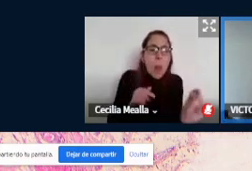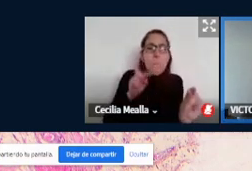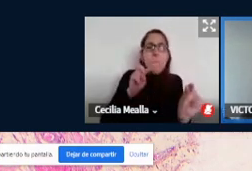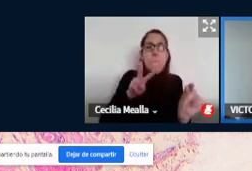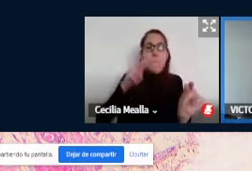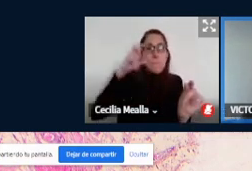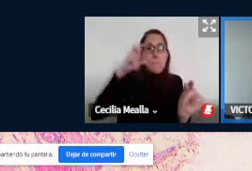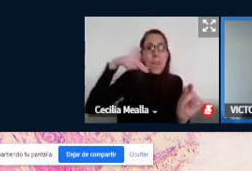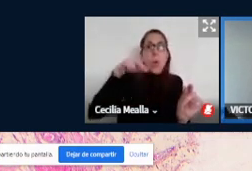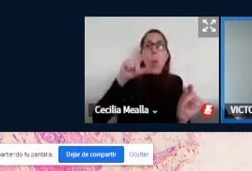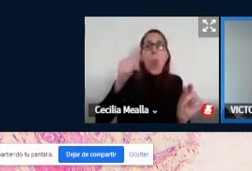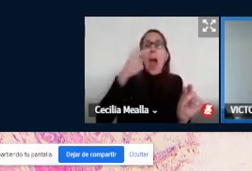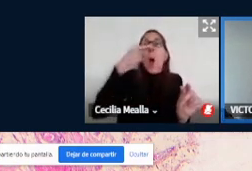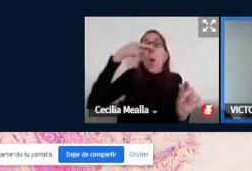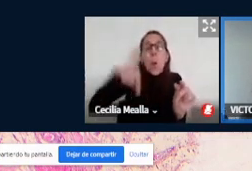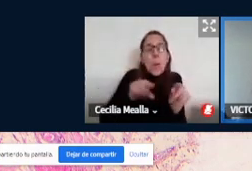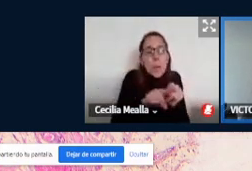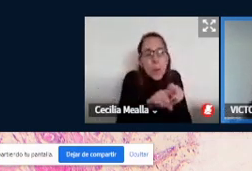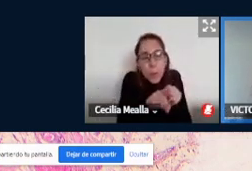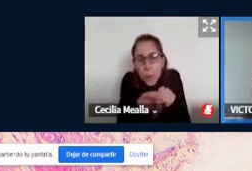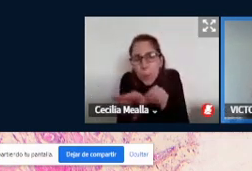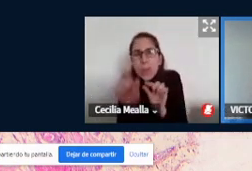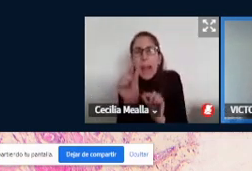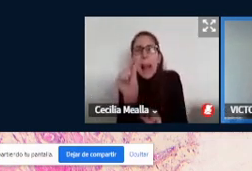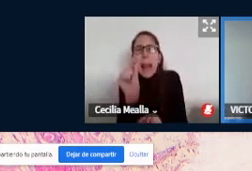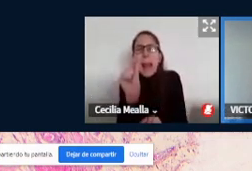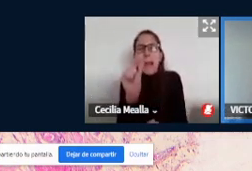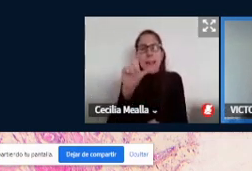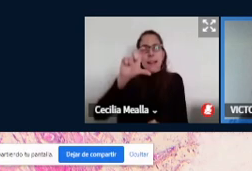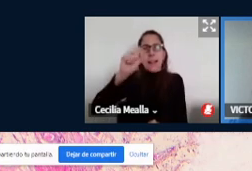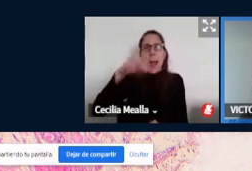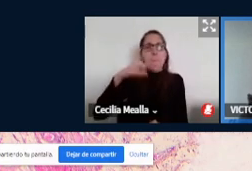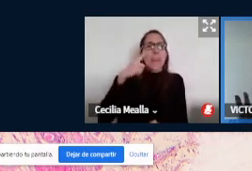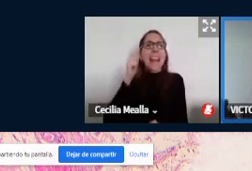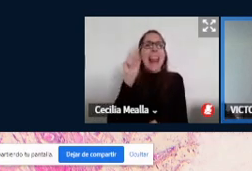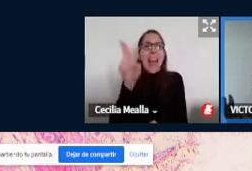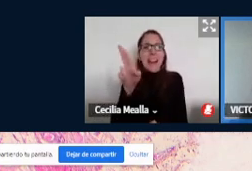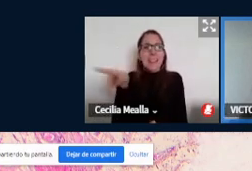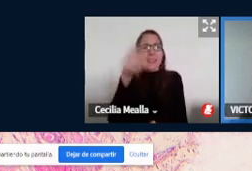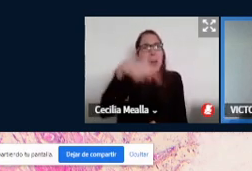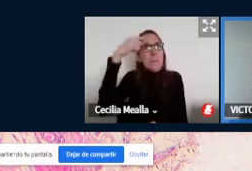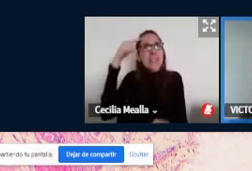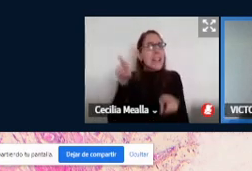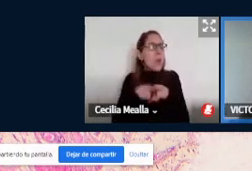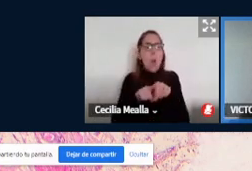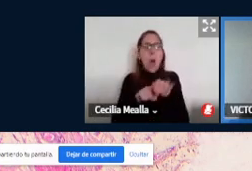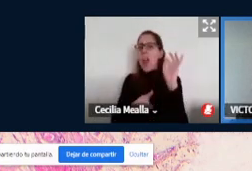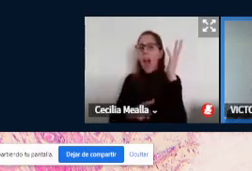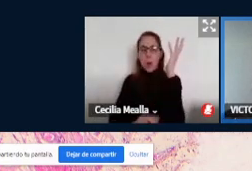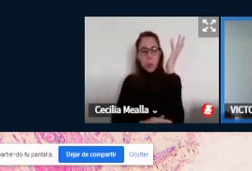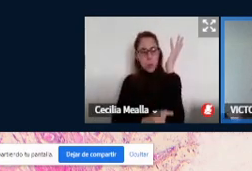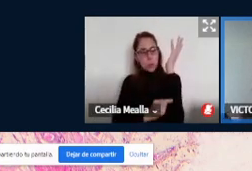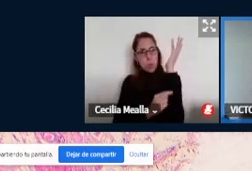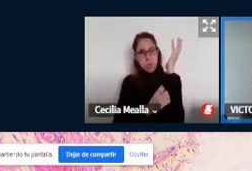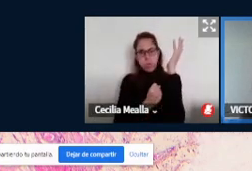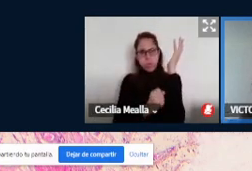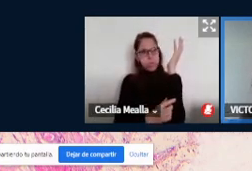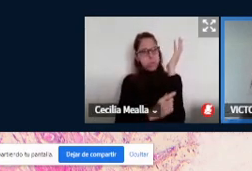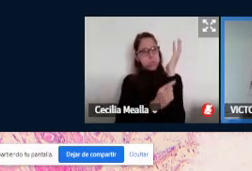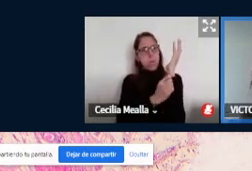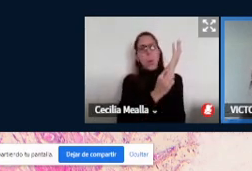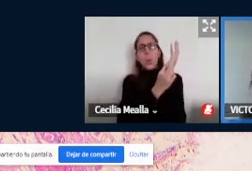capilar sería como la hojita de nuestro árbol, ¿sí? Entonces piensen que se va a ir ramificando y se va a ir